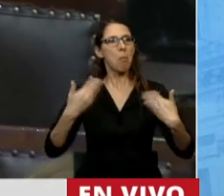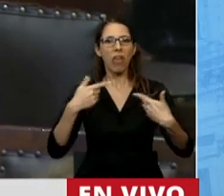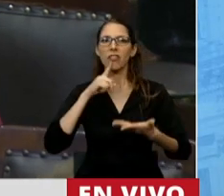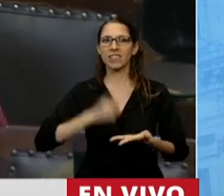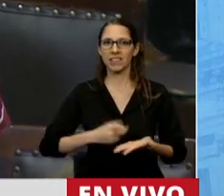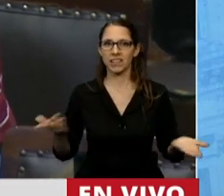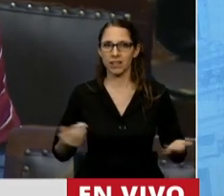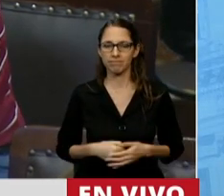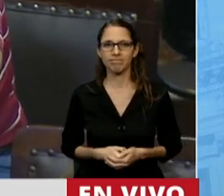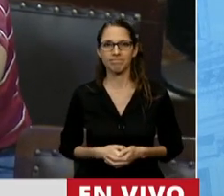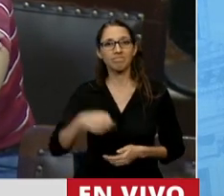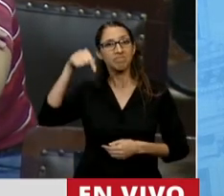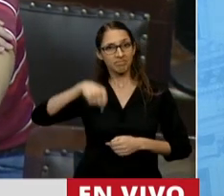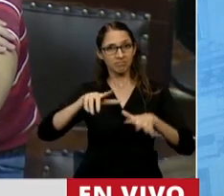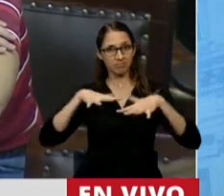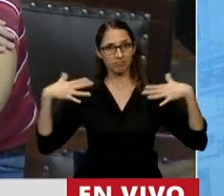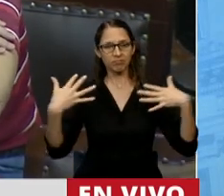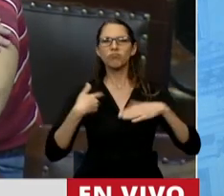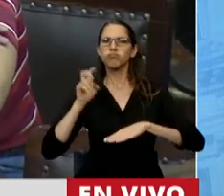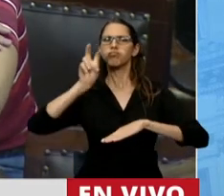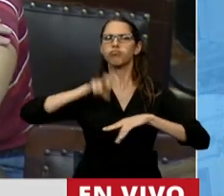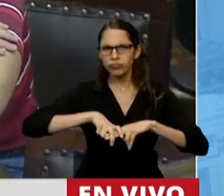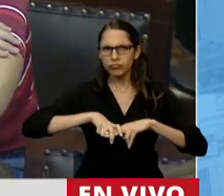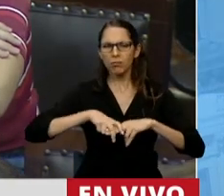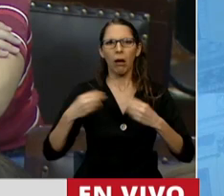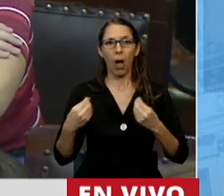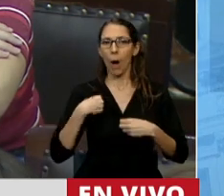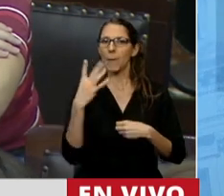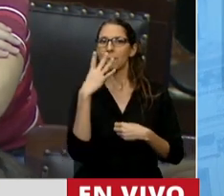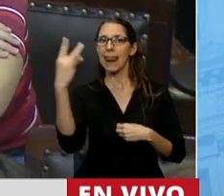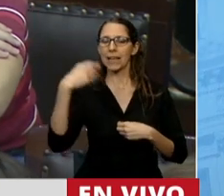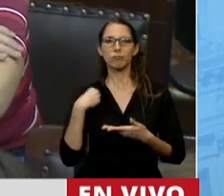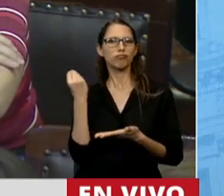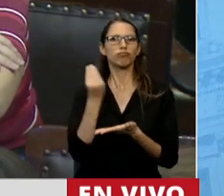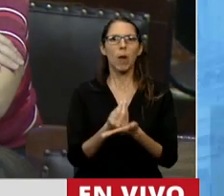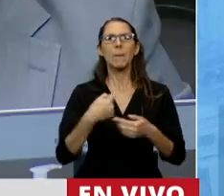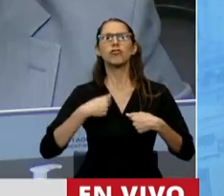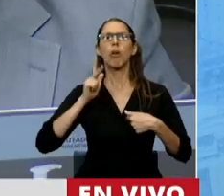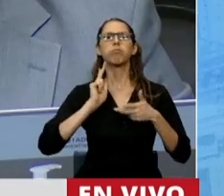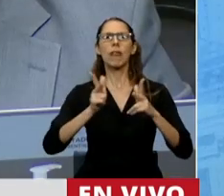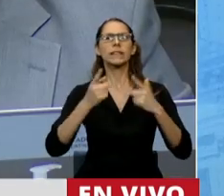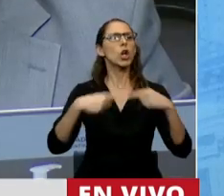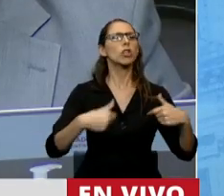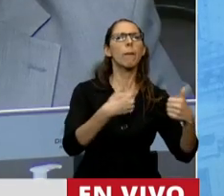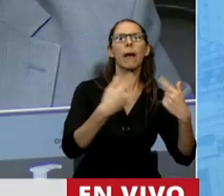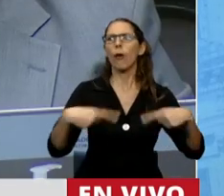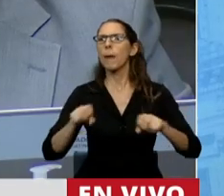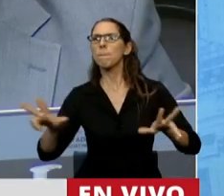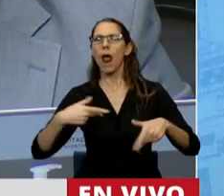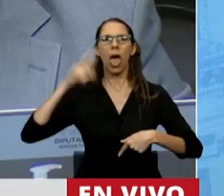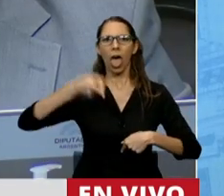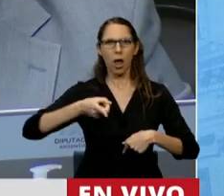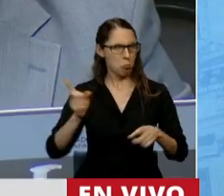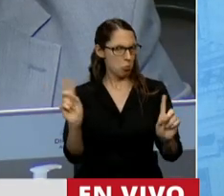No ocupo esta banca ni me han elegido para señalar con el dedo ni para decir qué está bien y qué está mal.